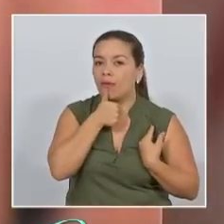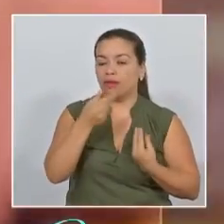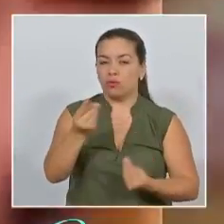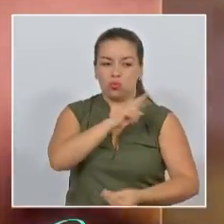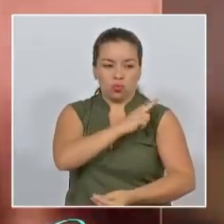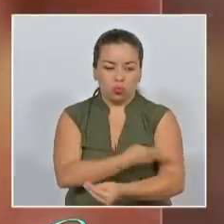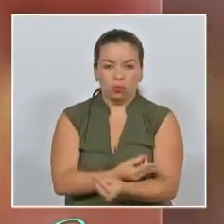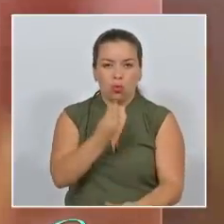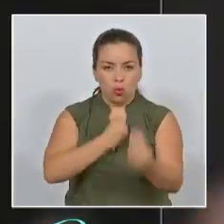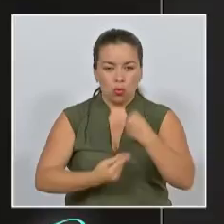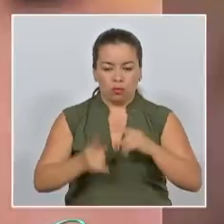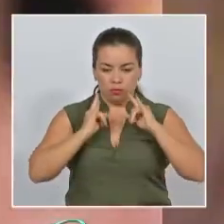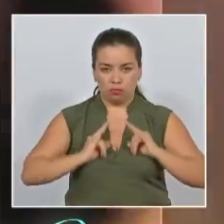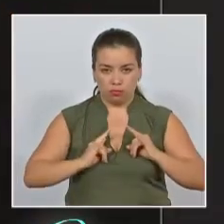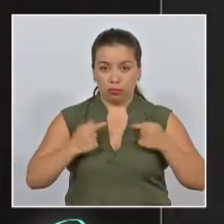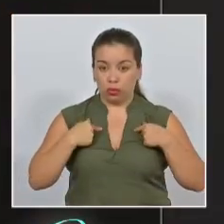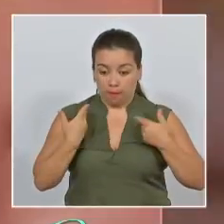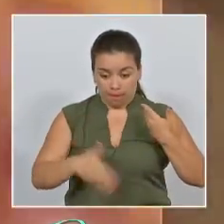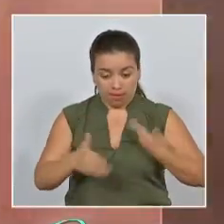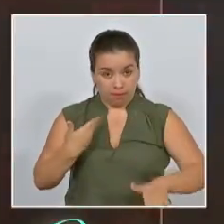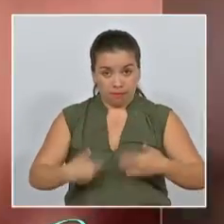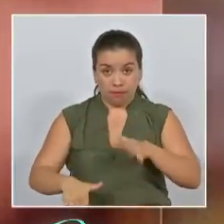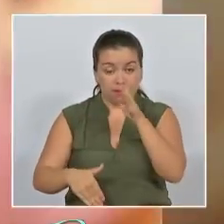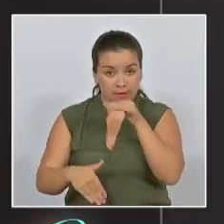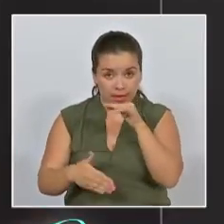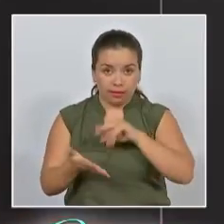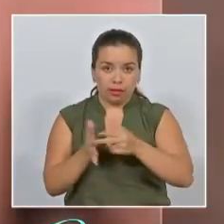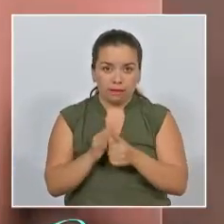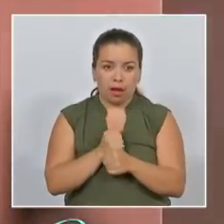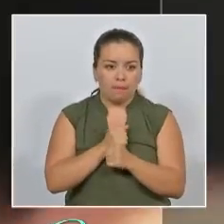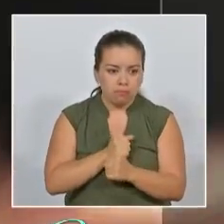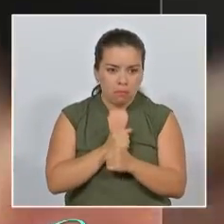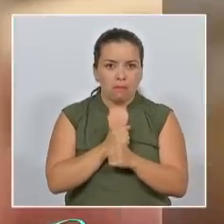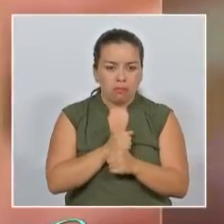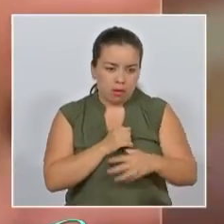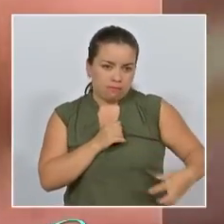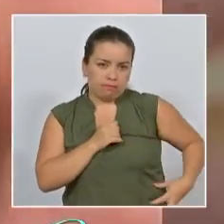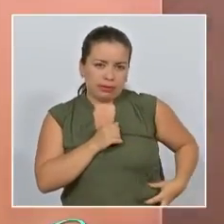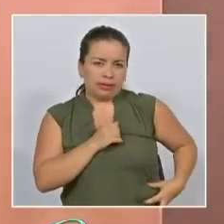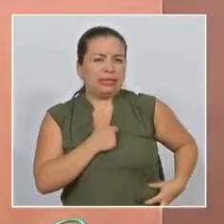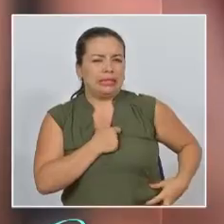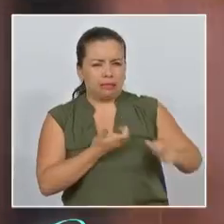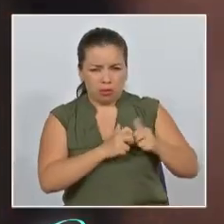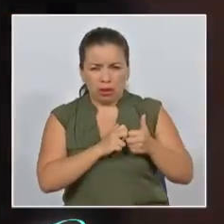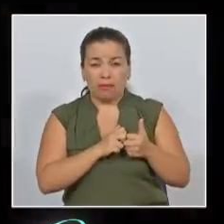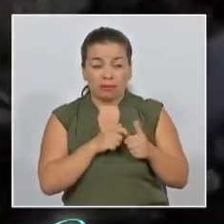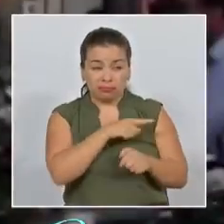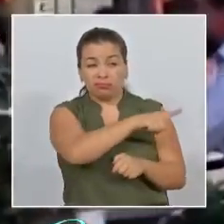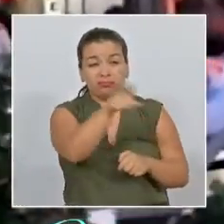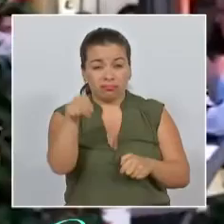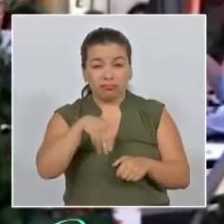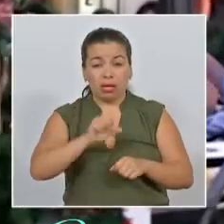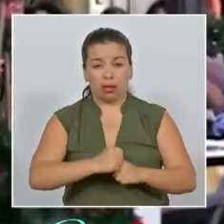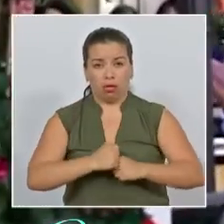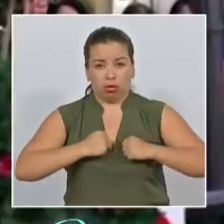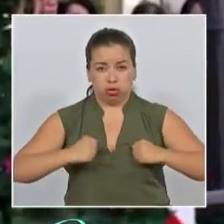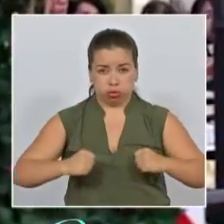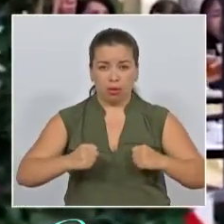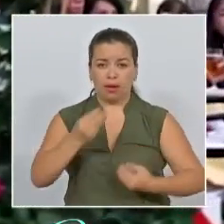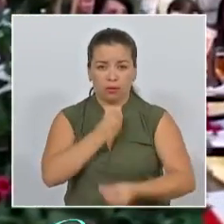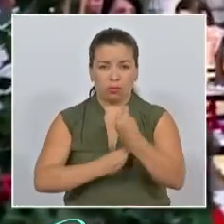posee. Y si no los desechamos, se acumula materia fecal en el colon, problemas notorios en las personas con obesidad y